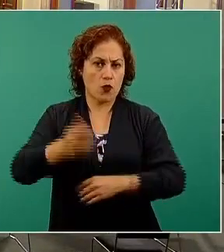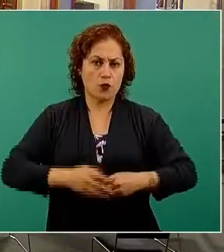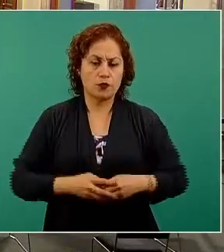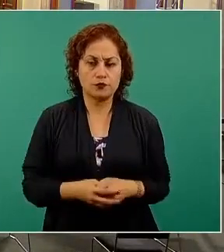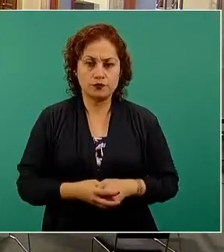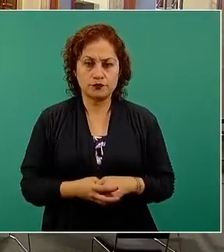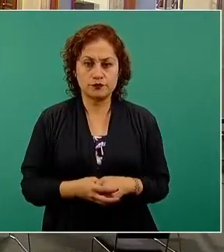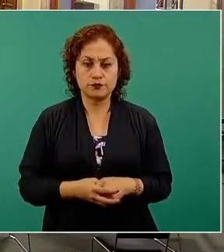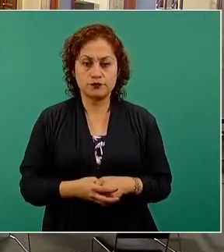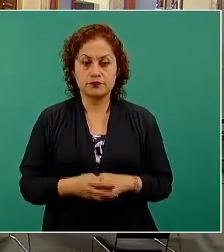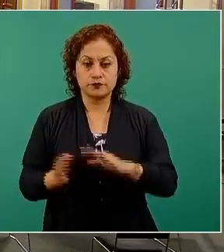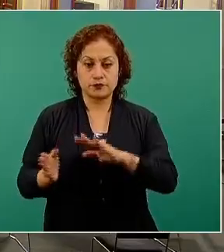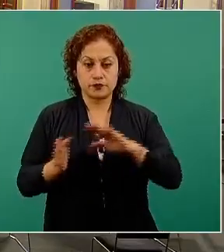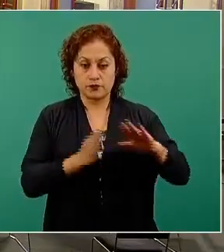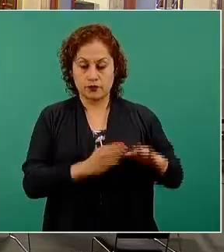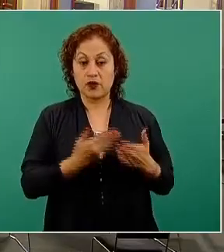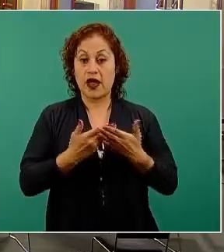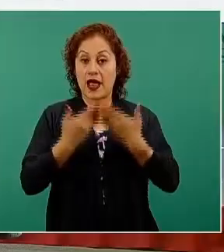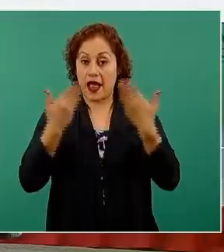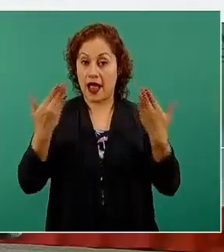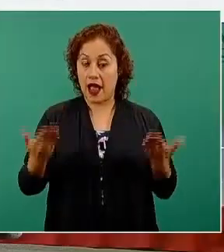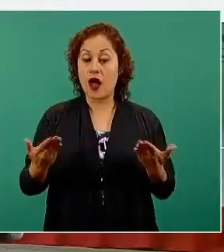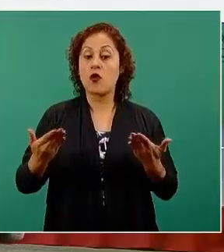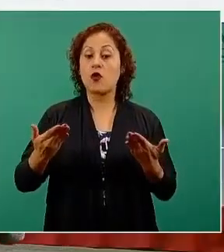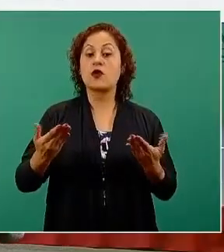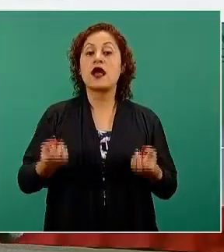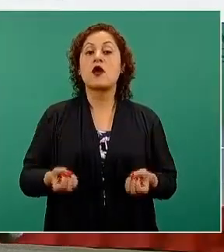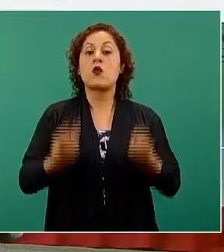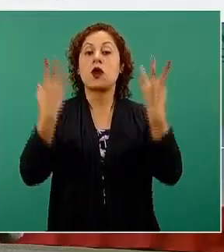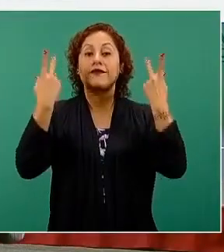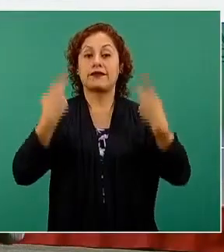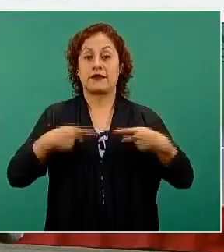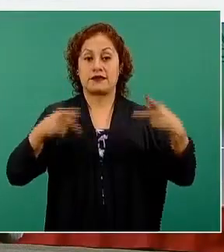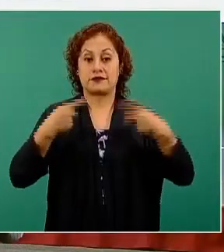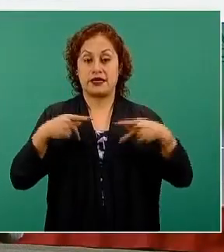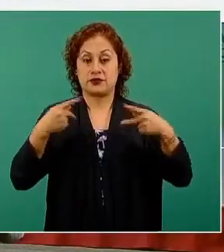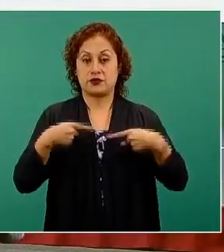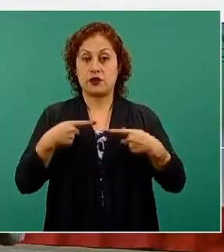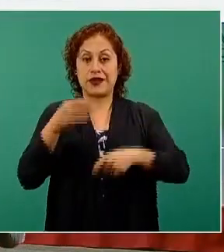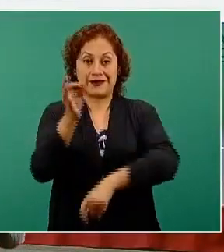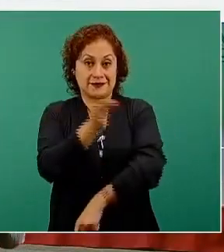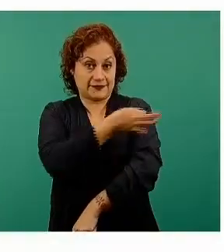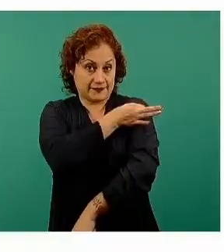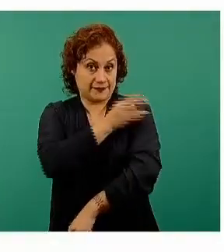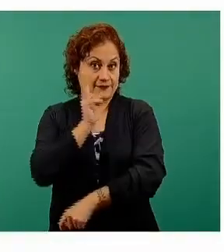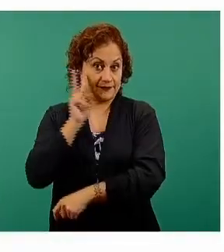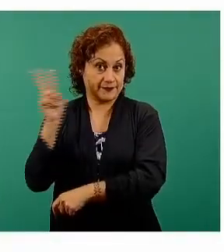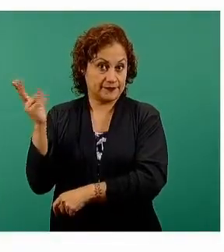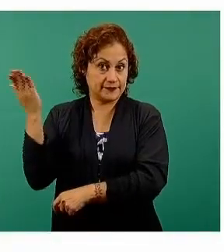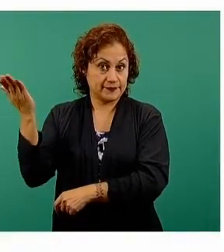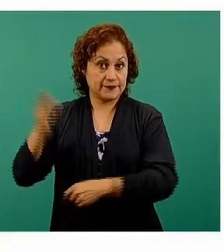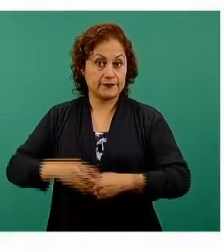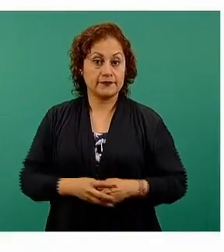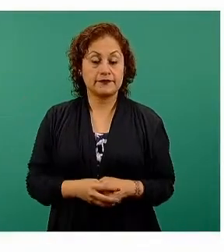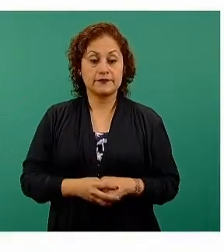Y esto ya es por grupo, y aquí sí ya por personas, lo pueden ver. Tenemos